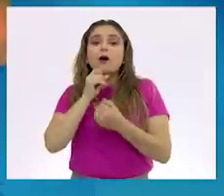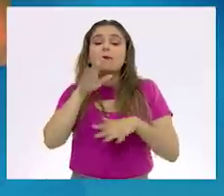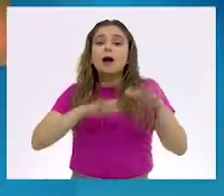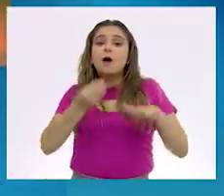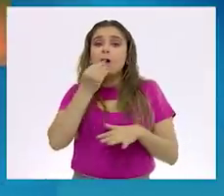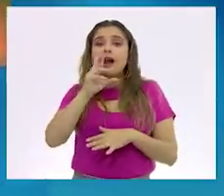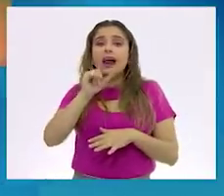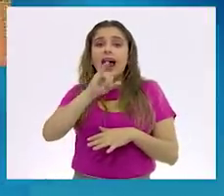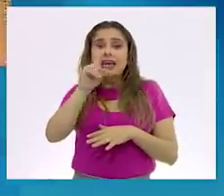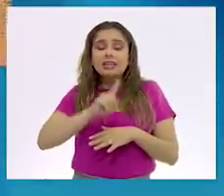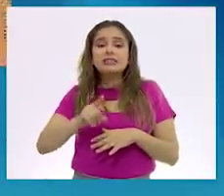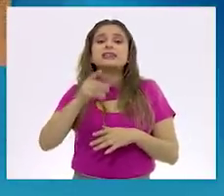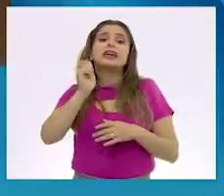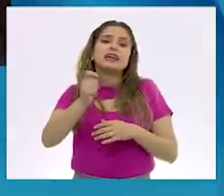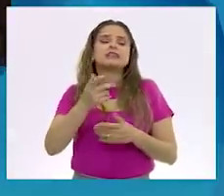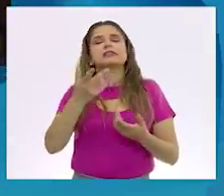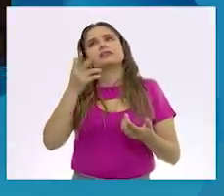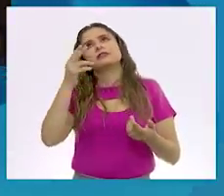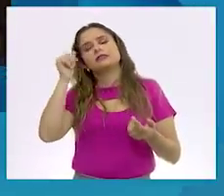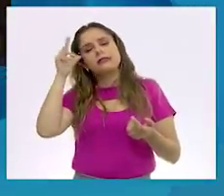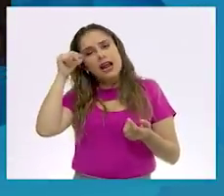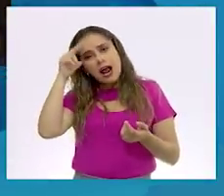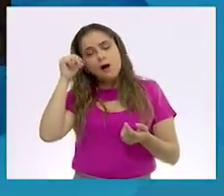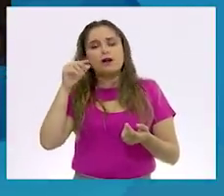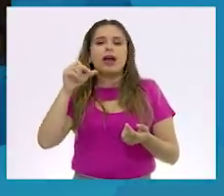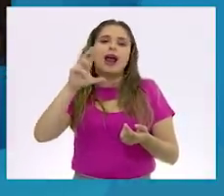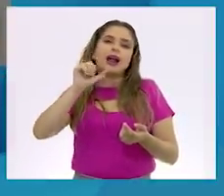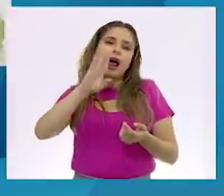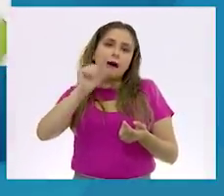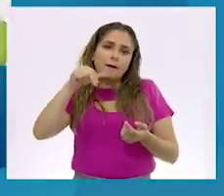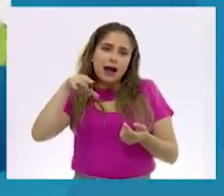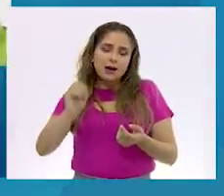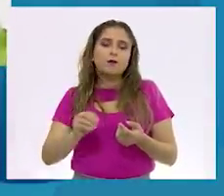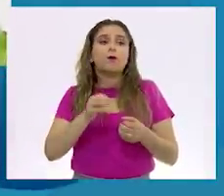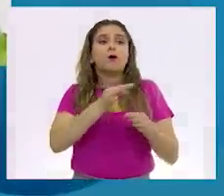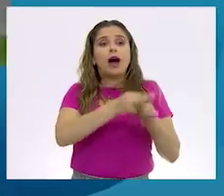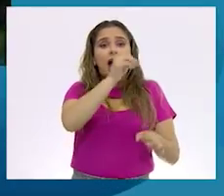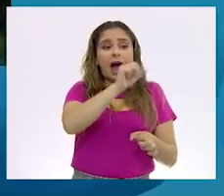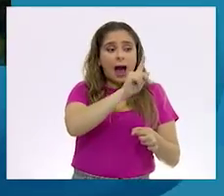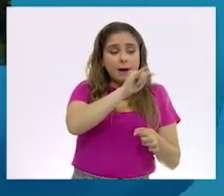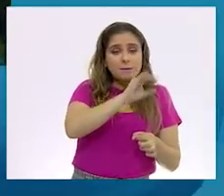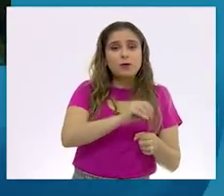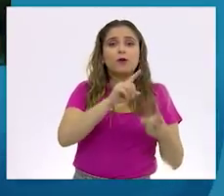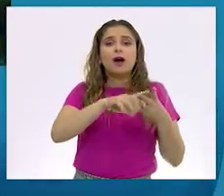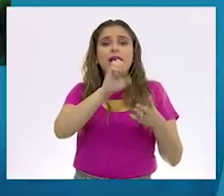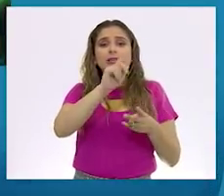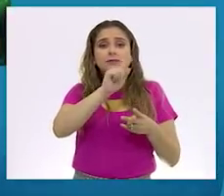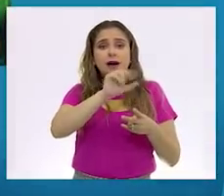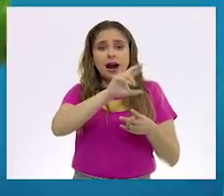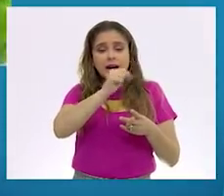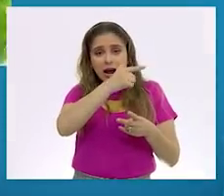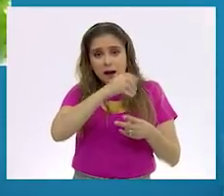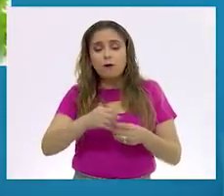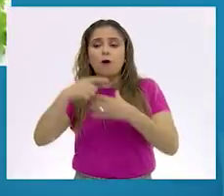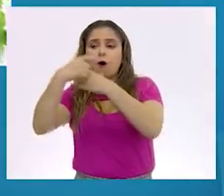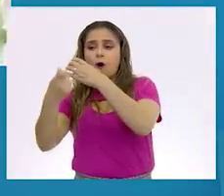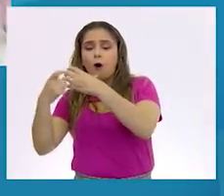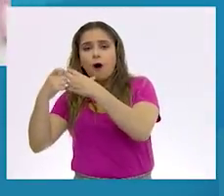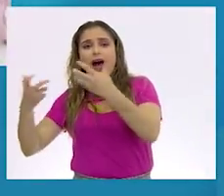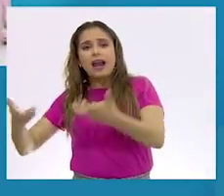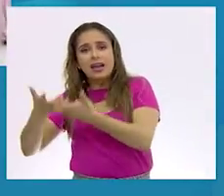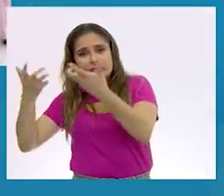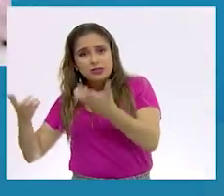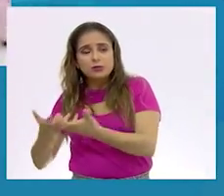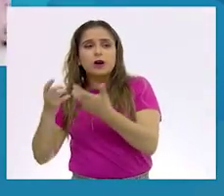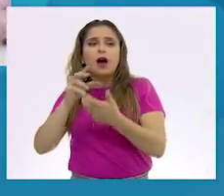plantas como las zanahorias y el rábano, y los tallos como los espárragos o los apios. Las hojas como las espinacas y las lechugas,